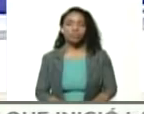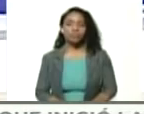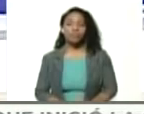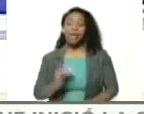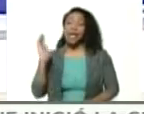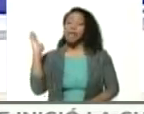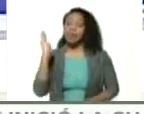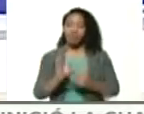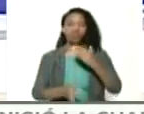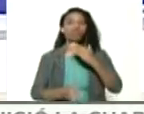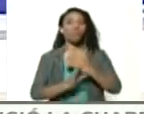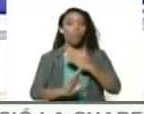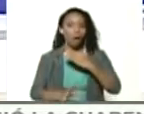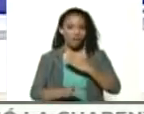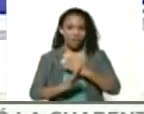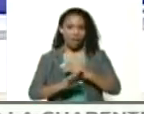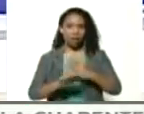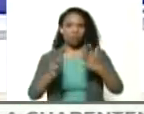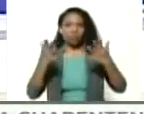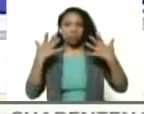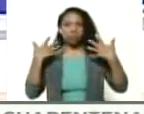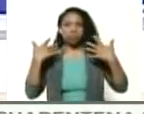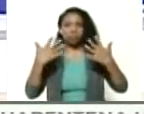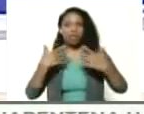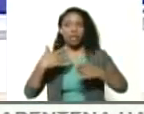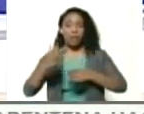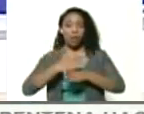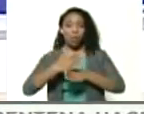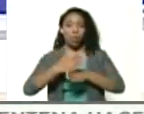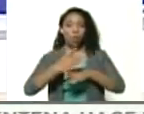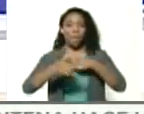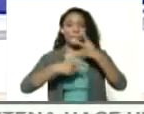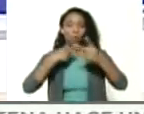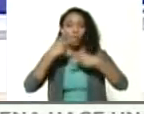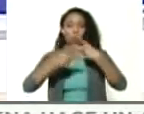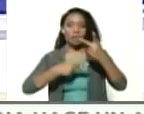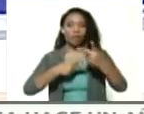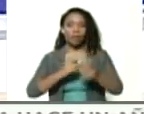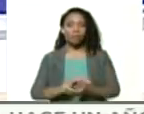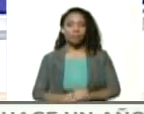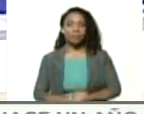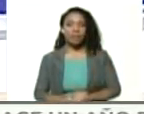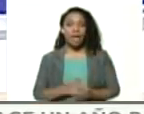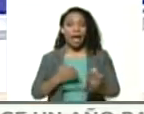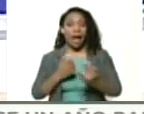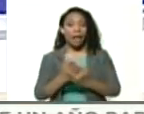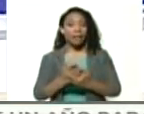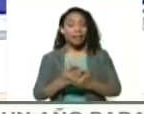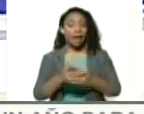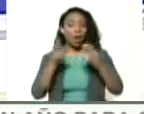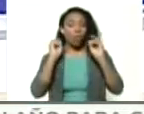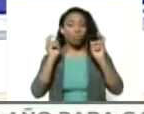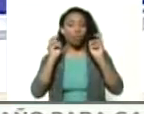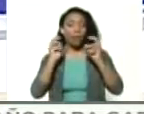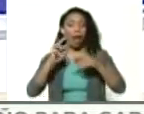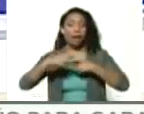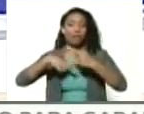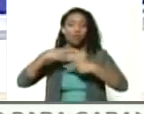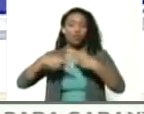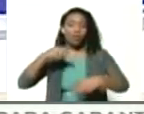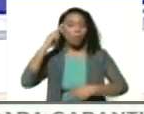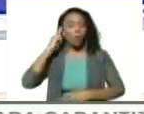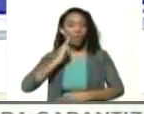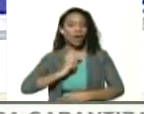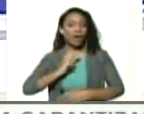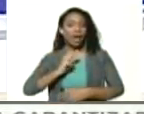Venía todavía los aires de convivencia política entre los factores de la revolución